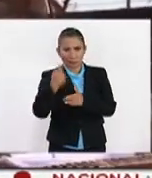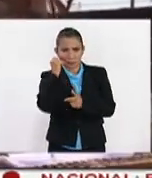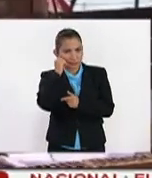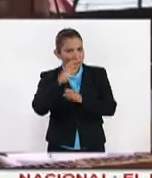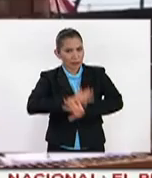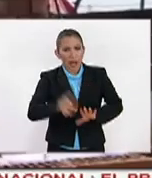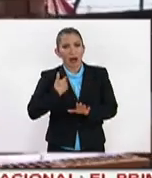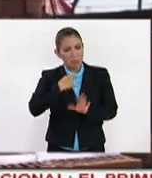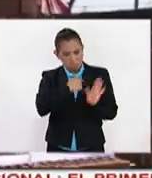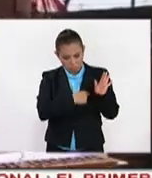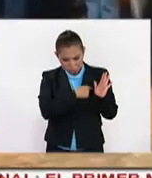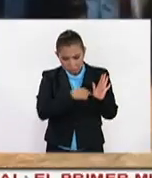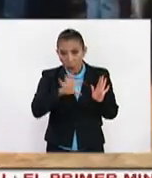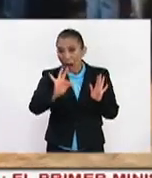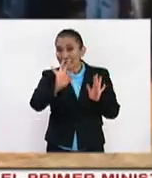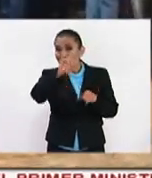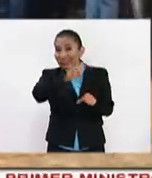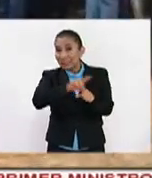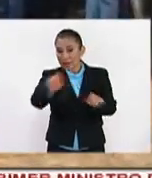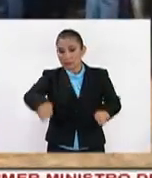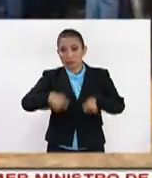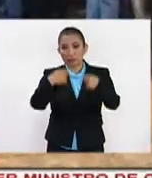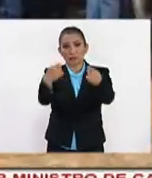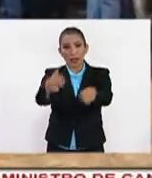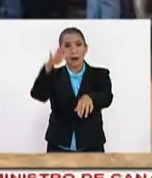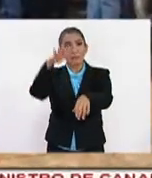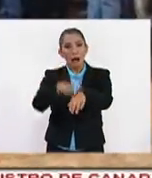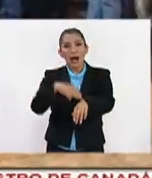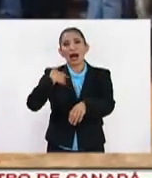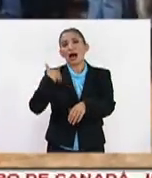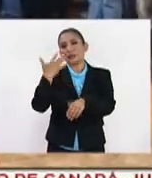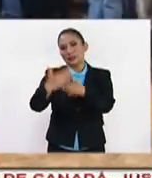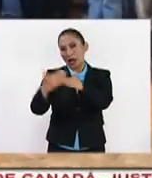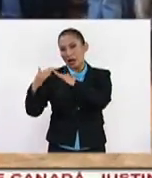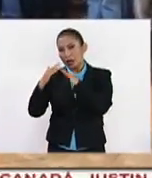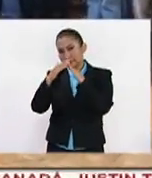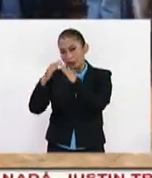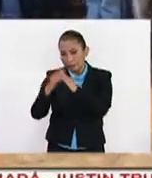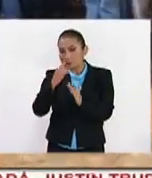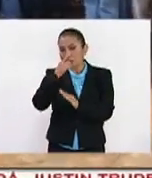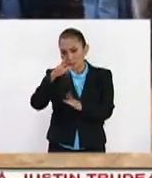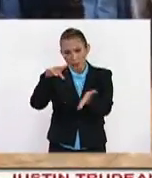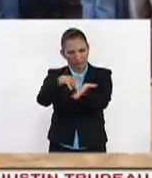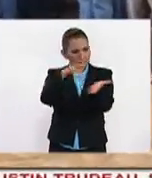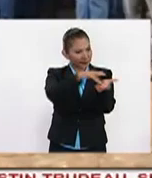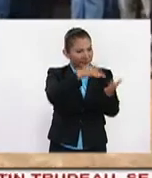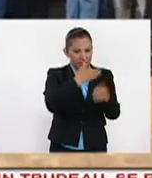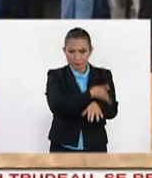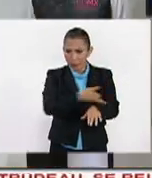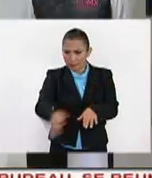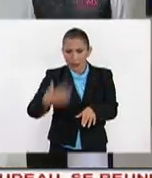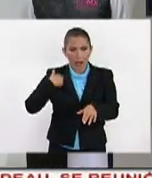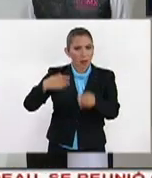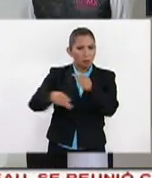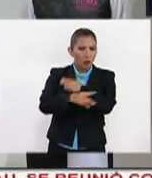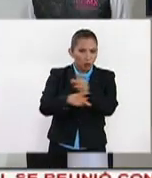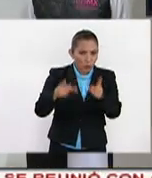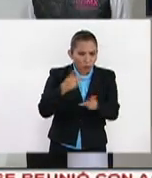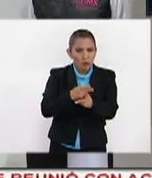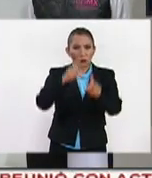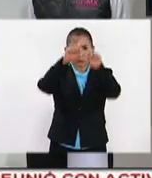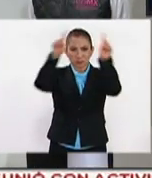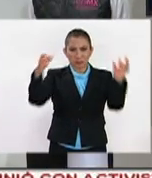requiera y se comprometió a que en 40 días se van a entregar las próximas viviendas. Dijo que van a apoyar a las familias con enseres